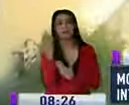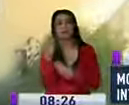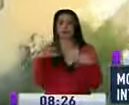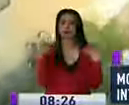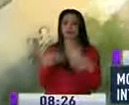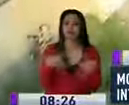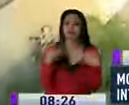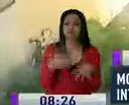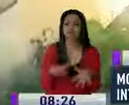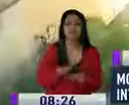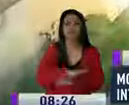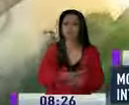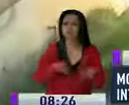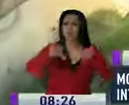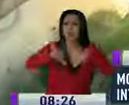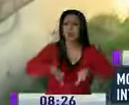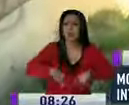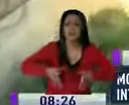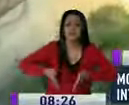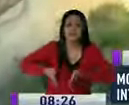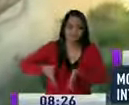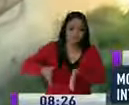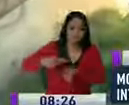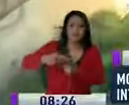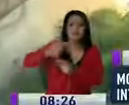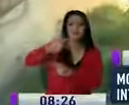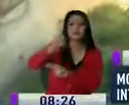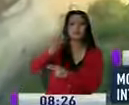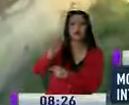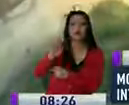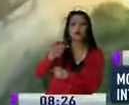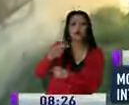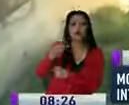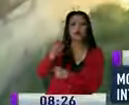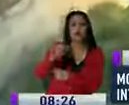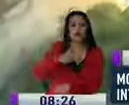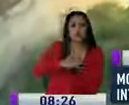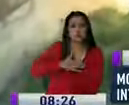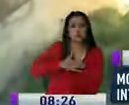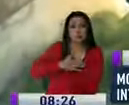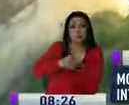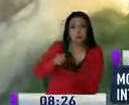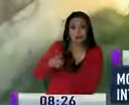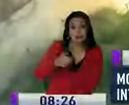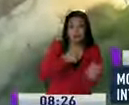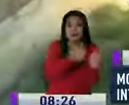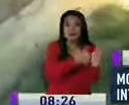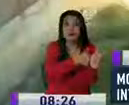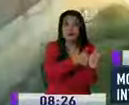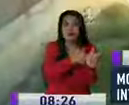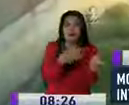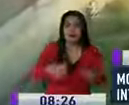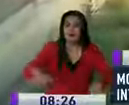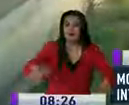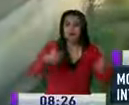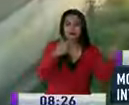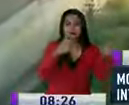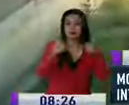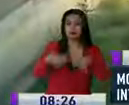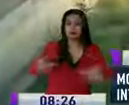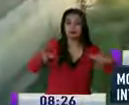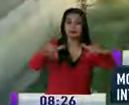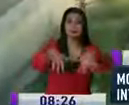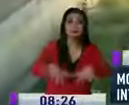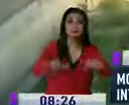la situación en la que se encuentra este pasaje Chongón. Y como yo les decía, da pena porque aquí se tiene una vista espectacular de Quito y